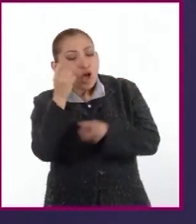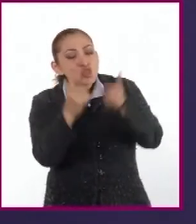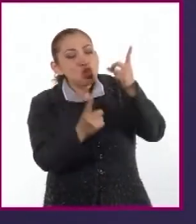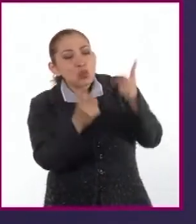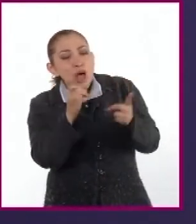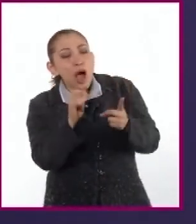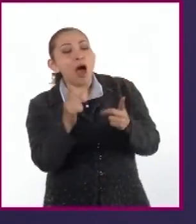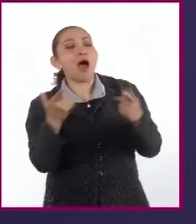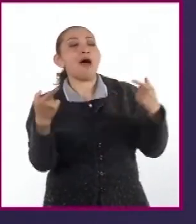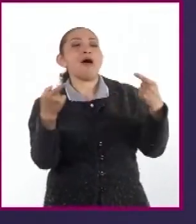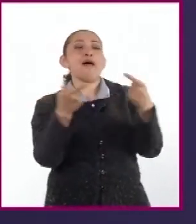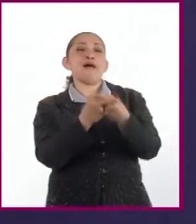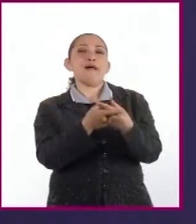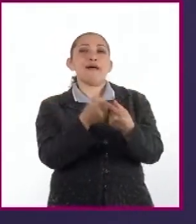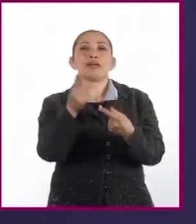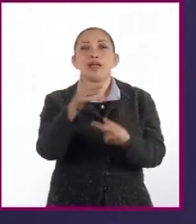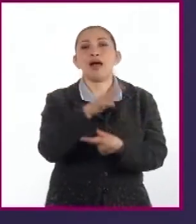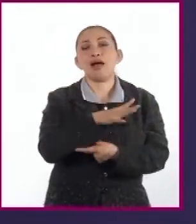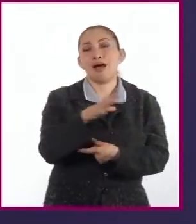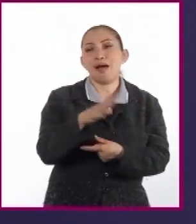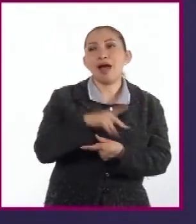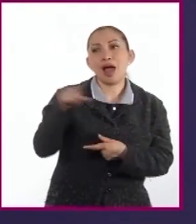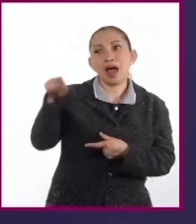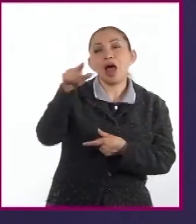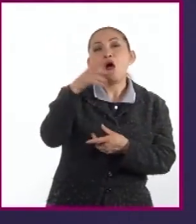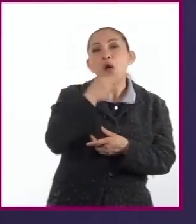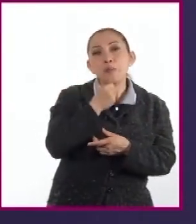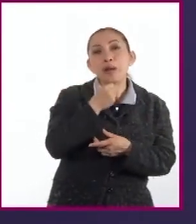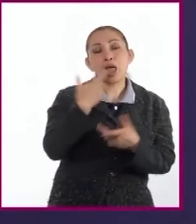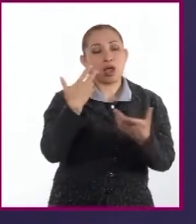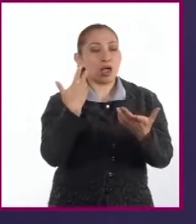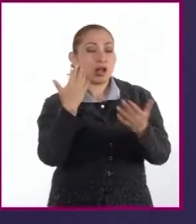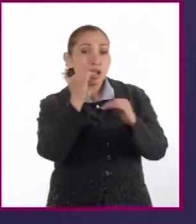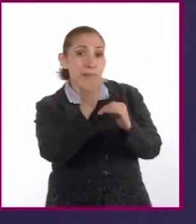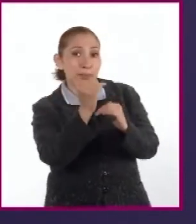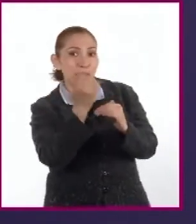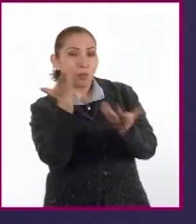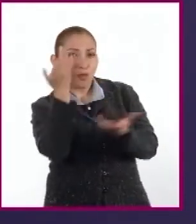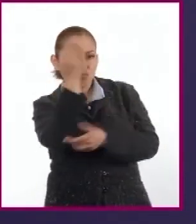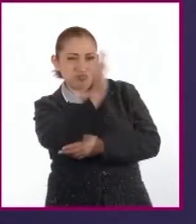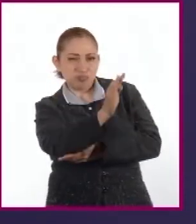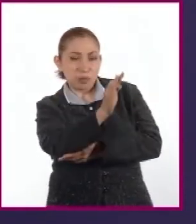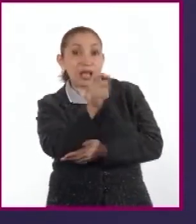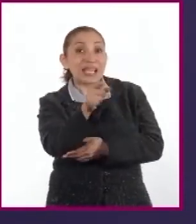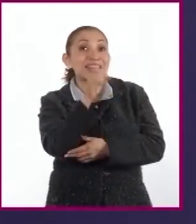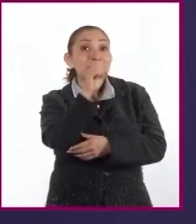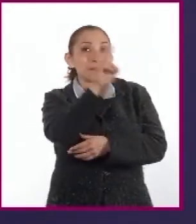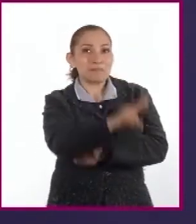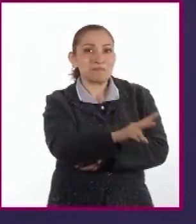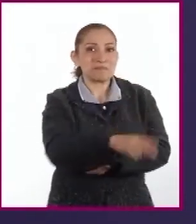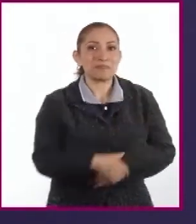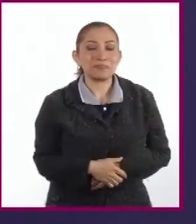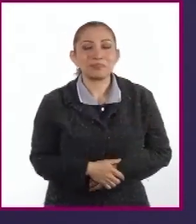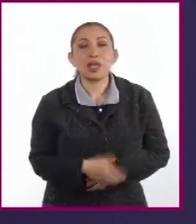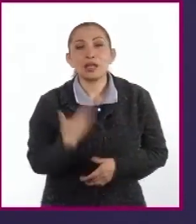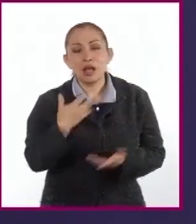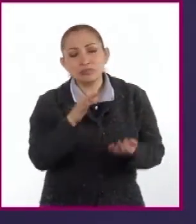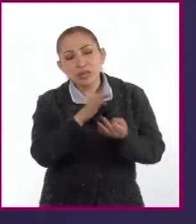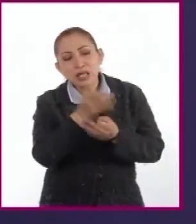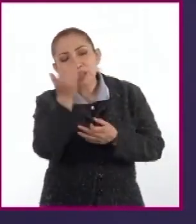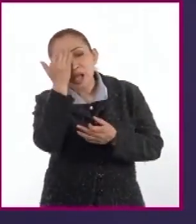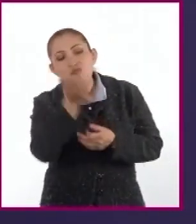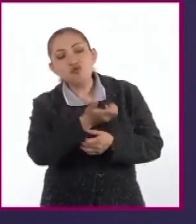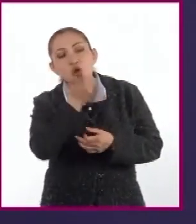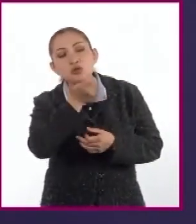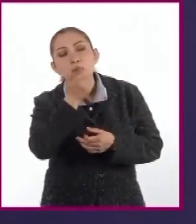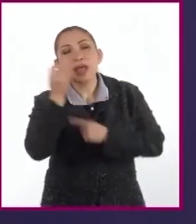y contradicciones que se encuentran en el hombre en los límites de la ficción y de la realidad, y nos acercan a las